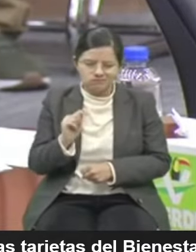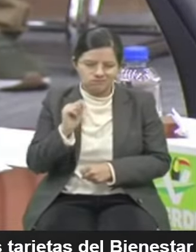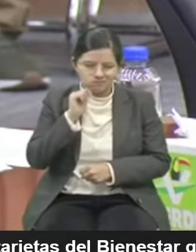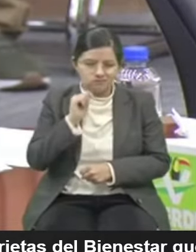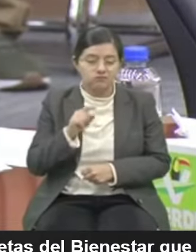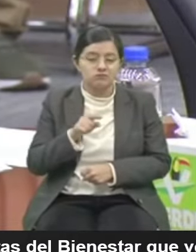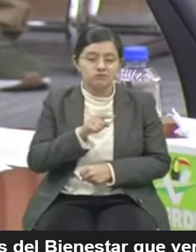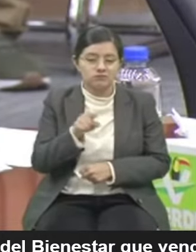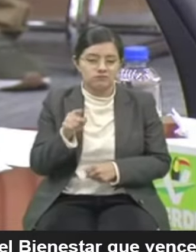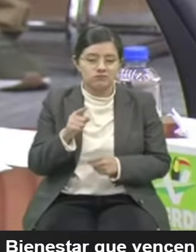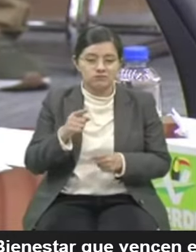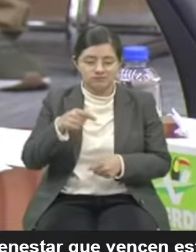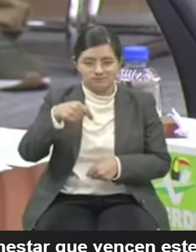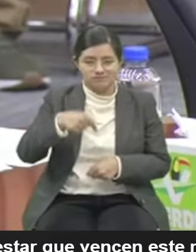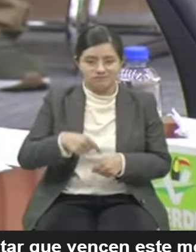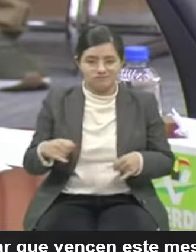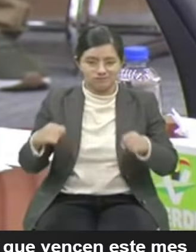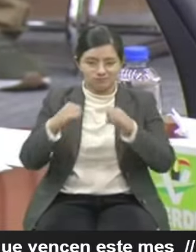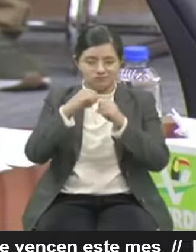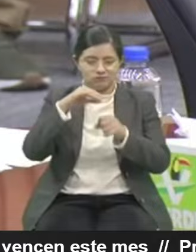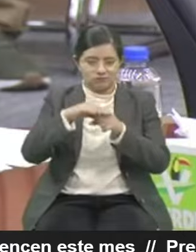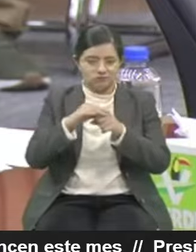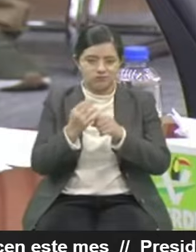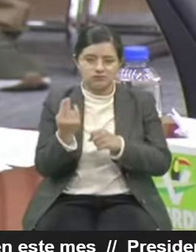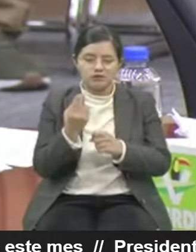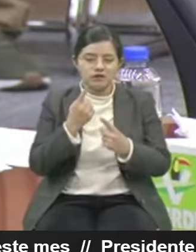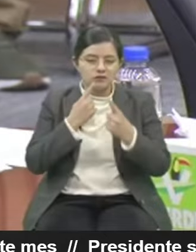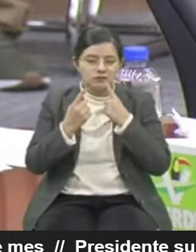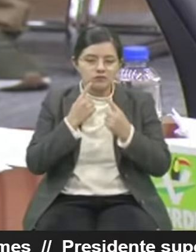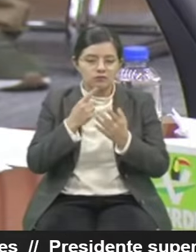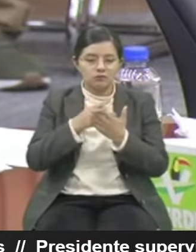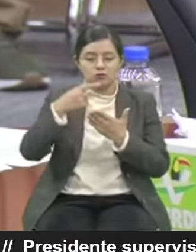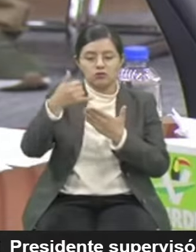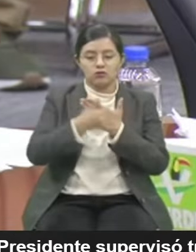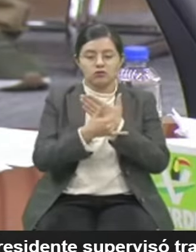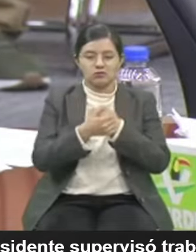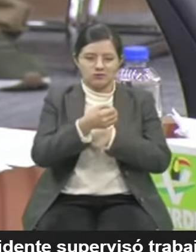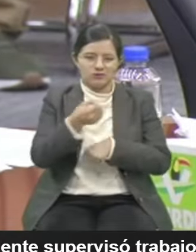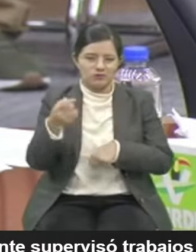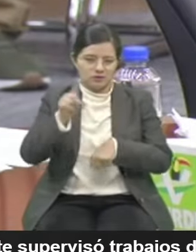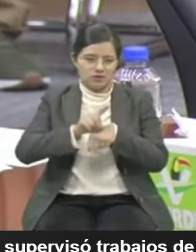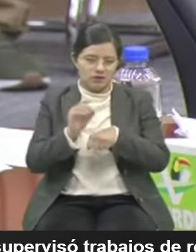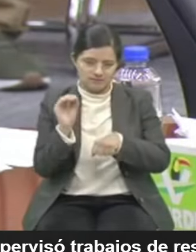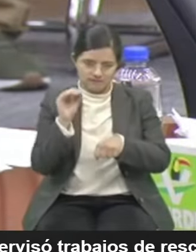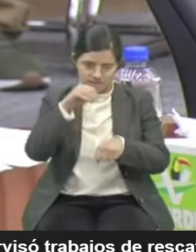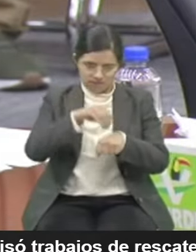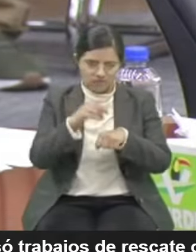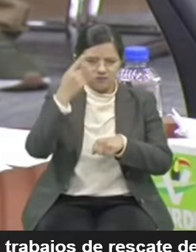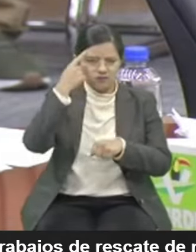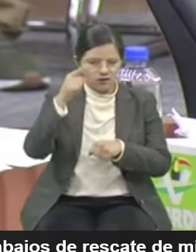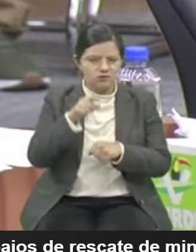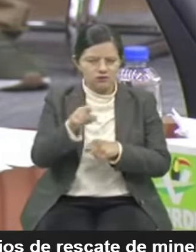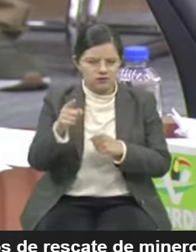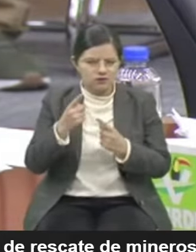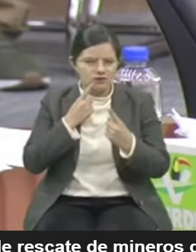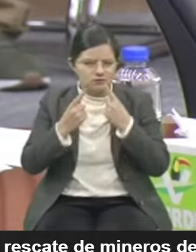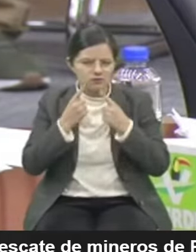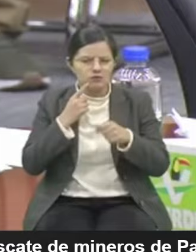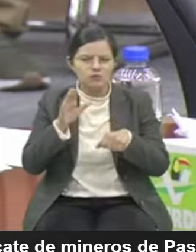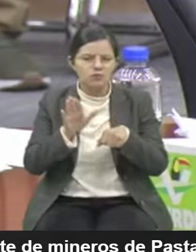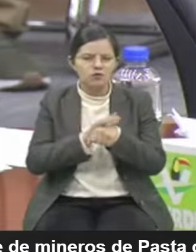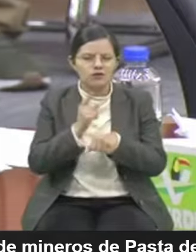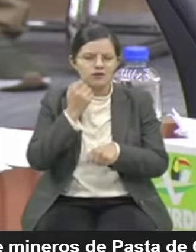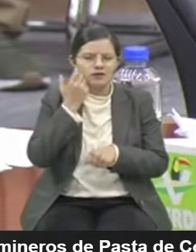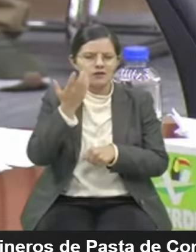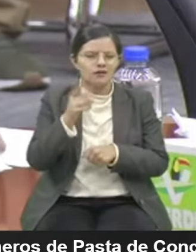electoral en una sesión donde venga en el orden del día ese punto para que se debata se den las razones que